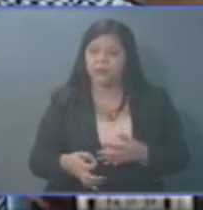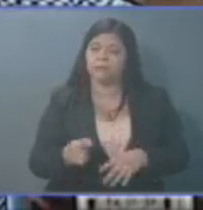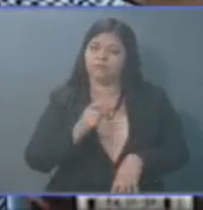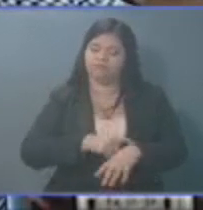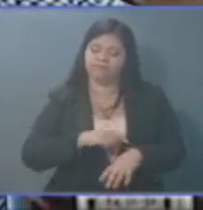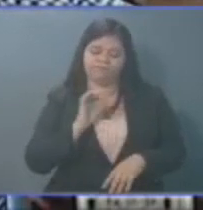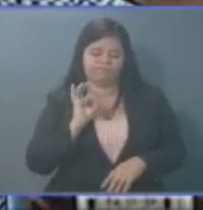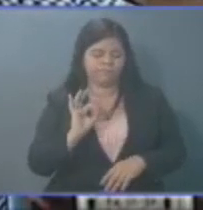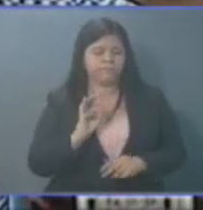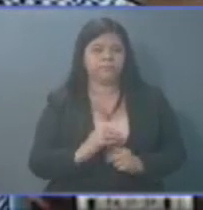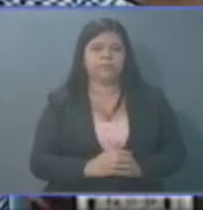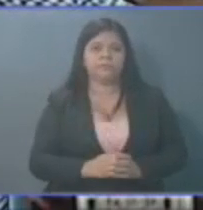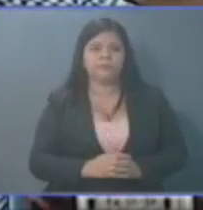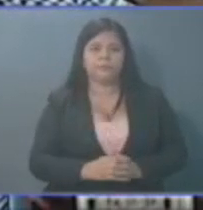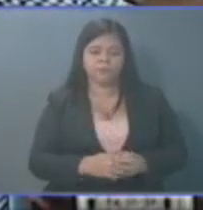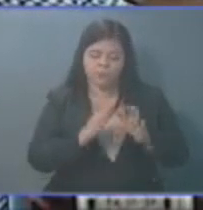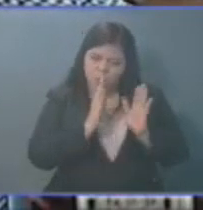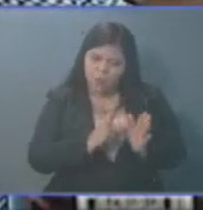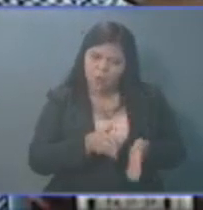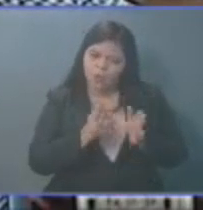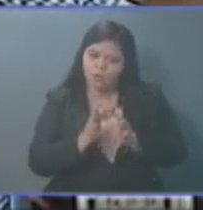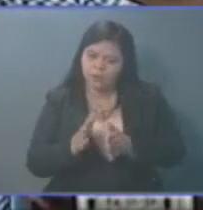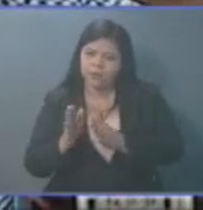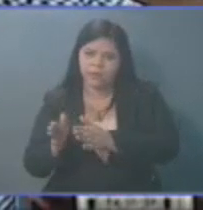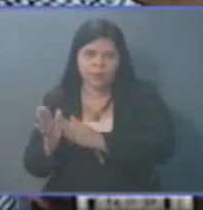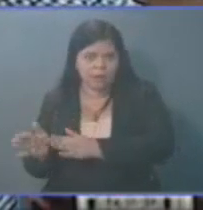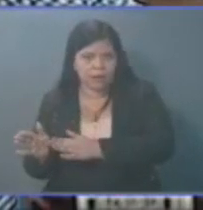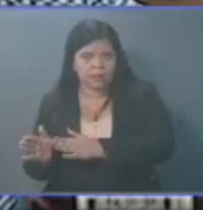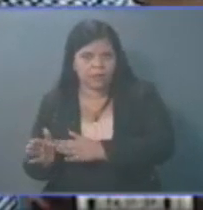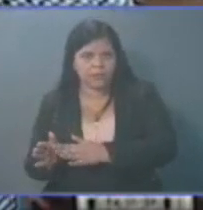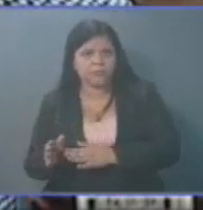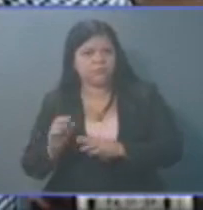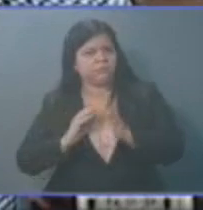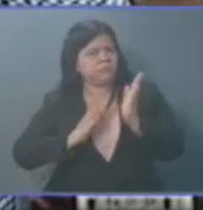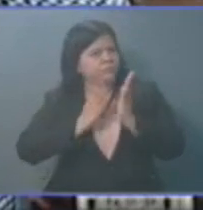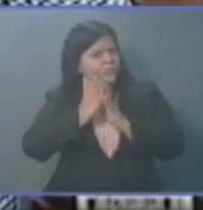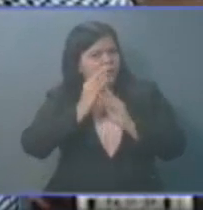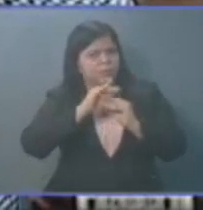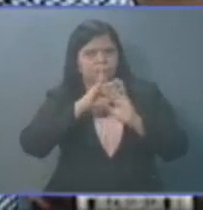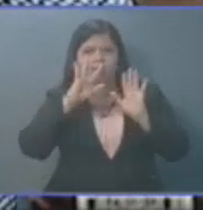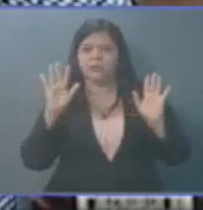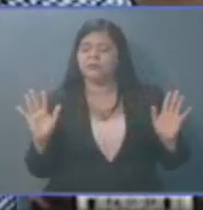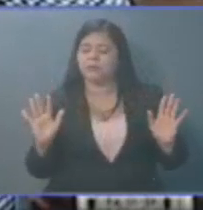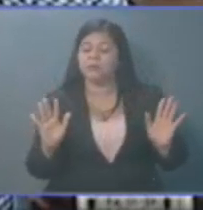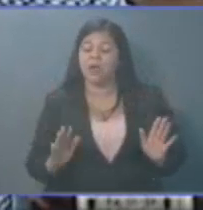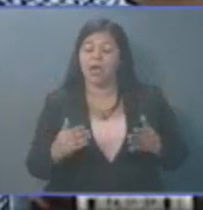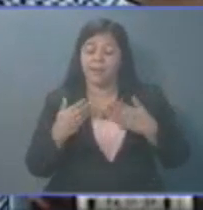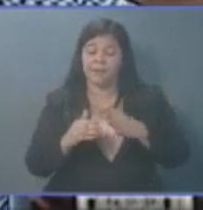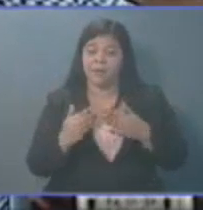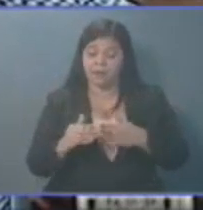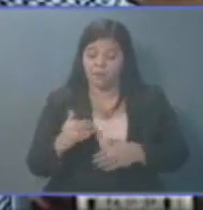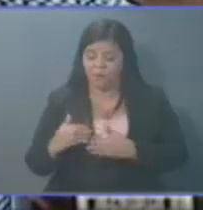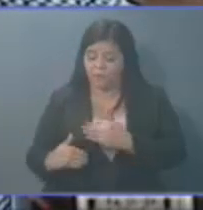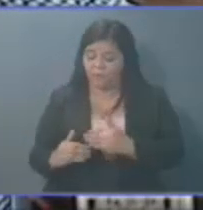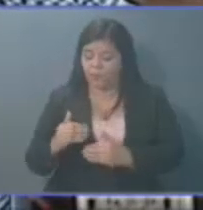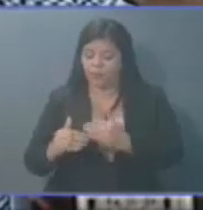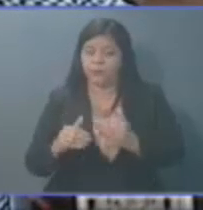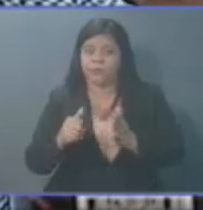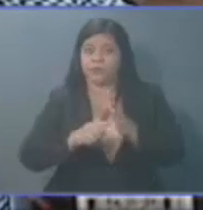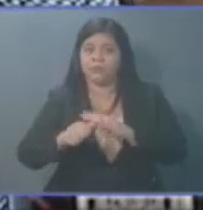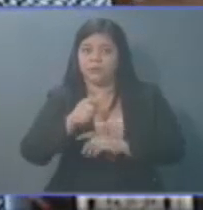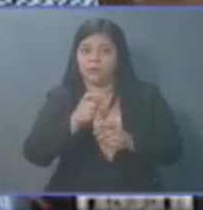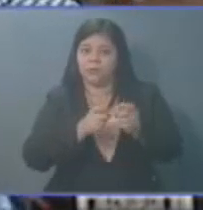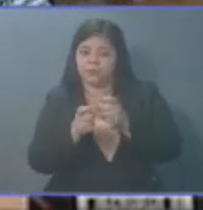oportuna, ordenada y transparente en los diferentes procesos administrativos